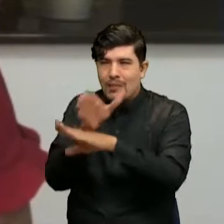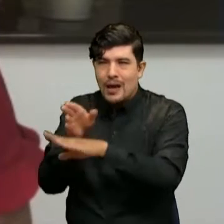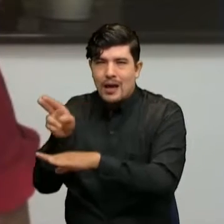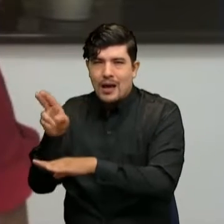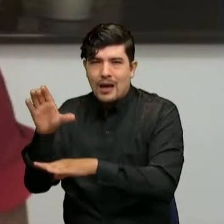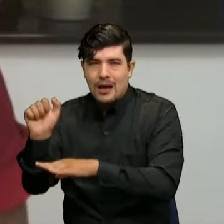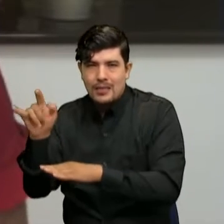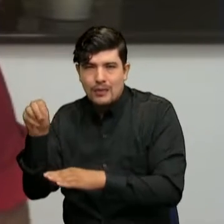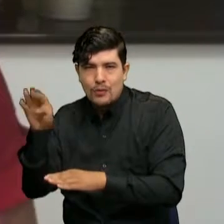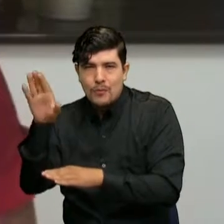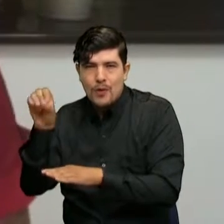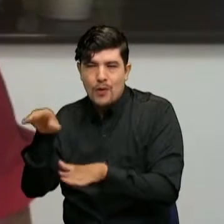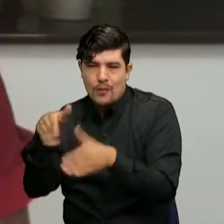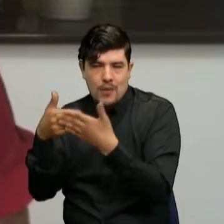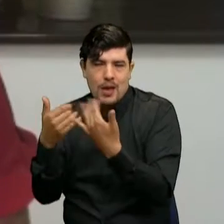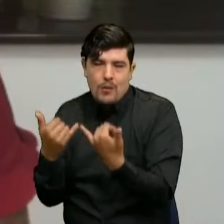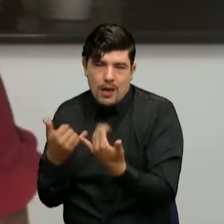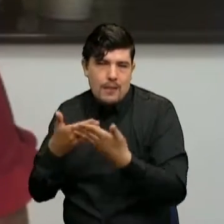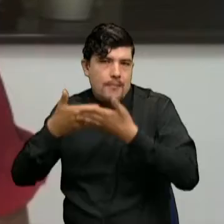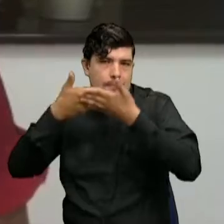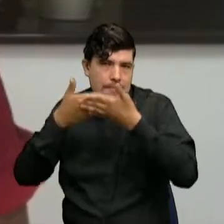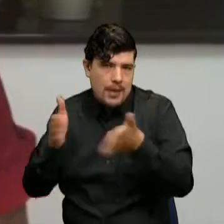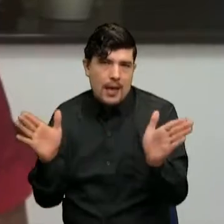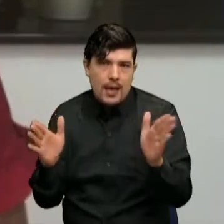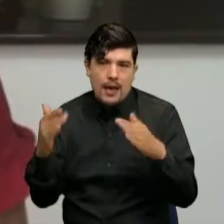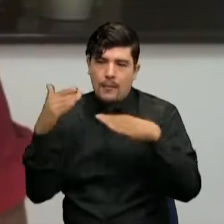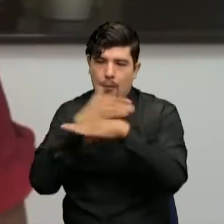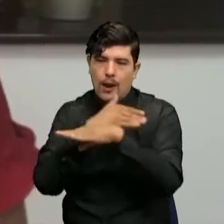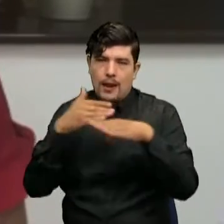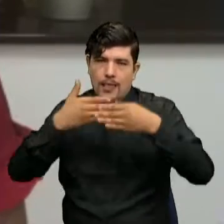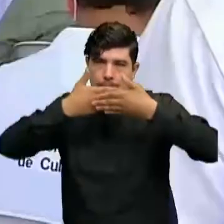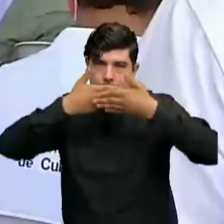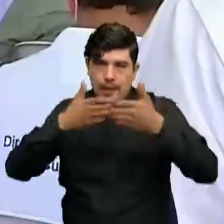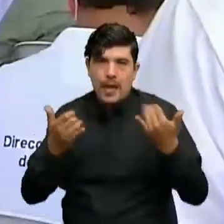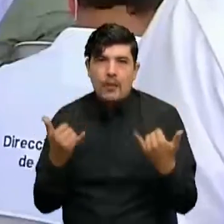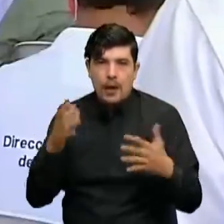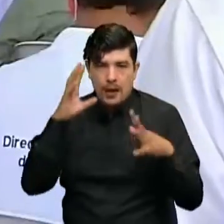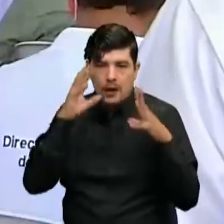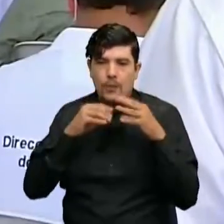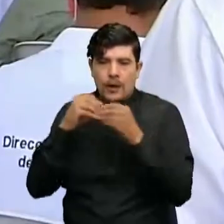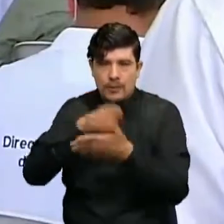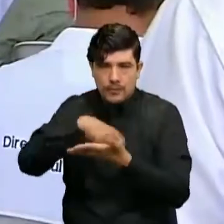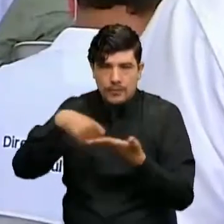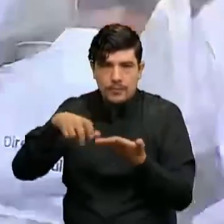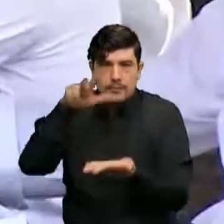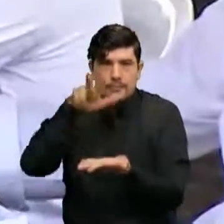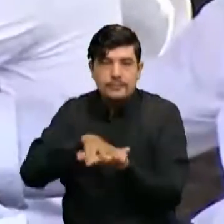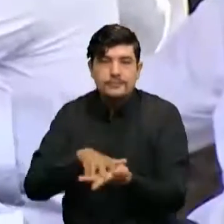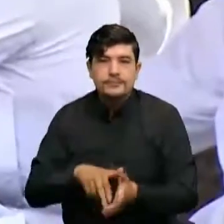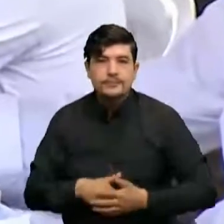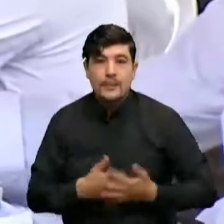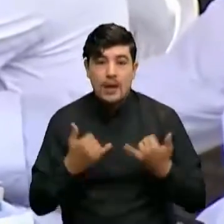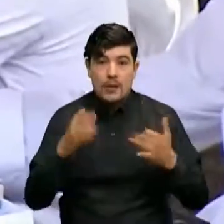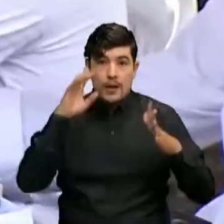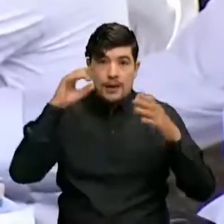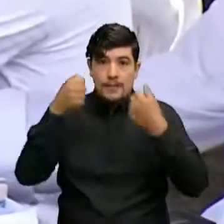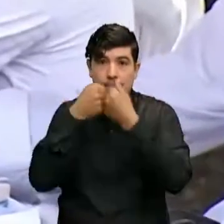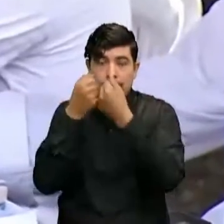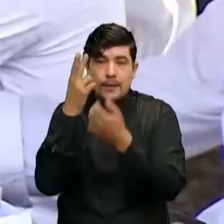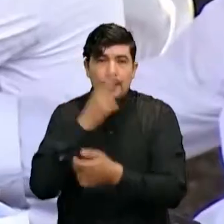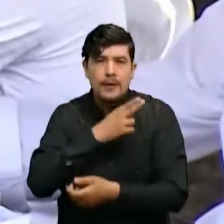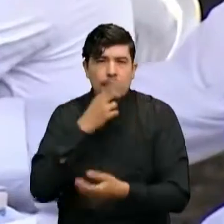El Catatumbo. Eso se logró gracias a la firma de un acuerdo de garantías. Con este pacto se establece un compromiso para priorizar